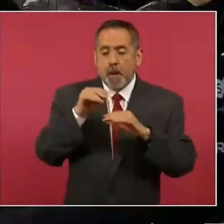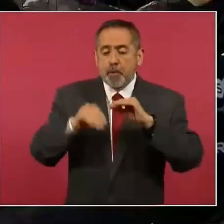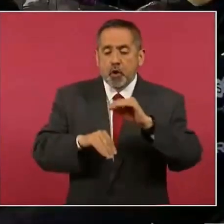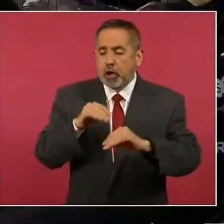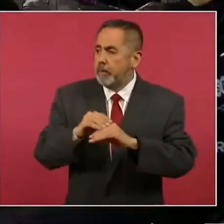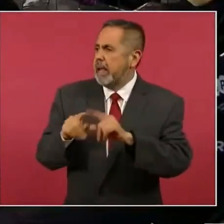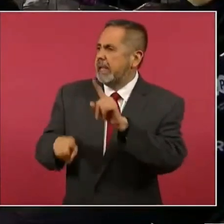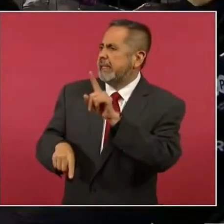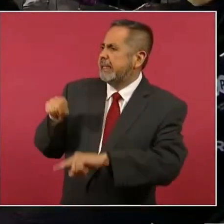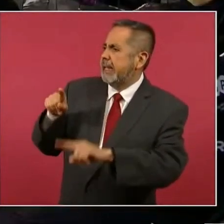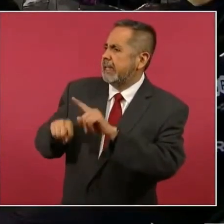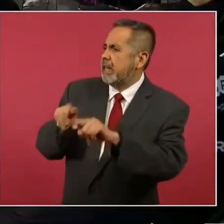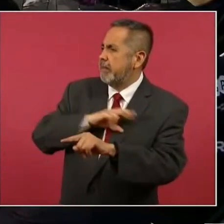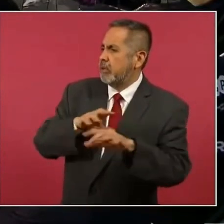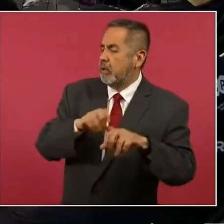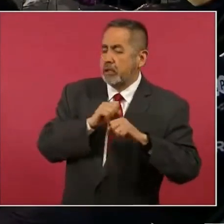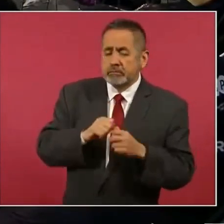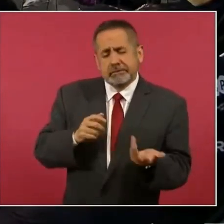medida.